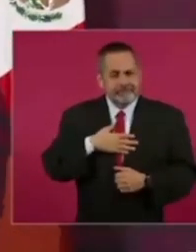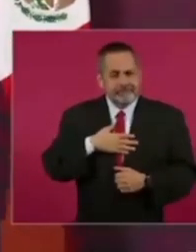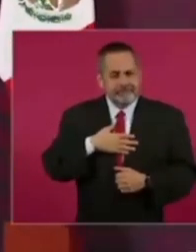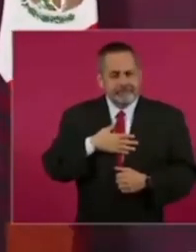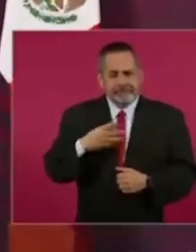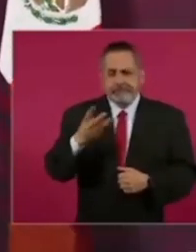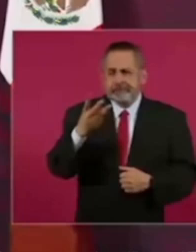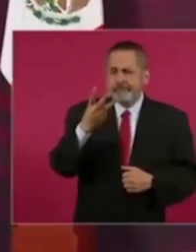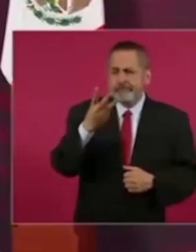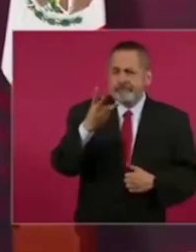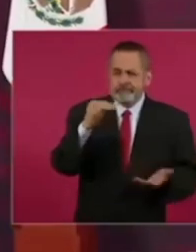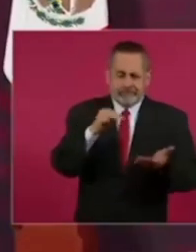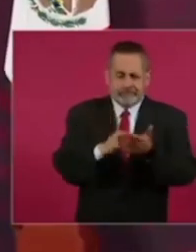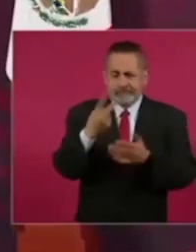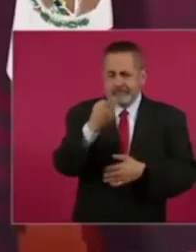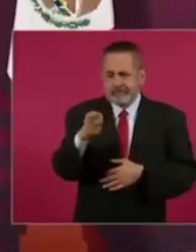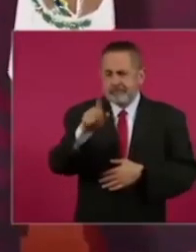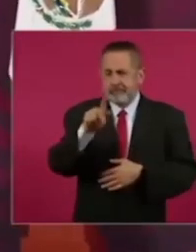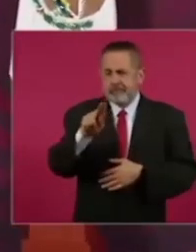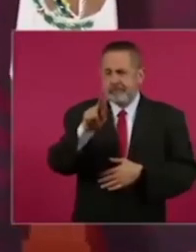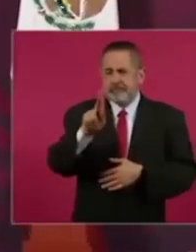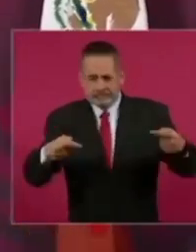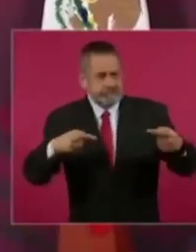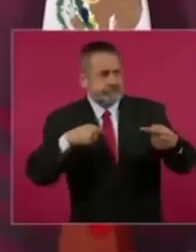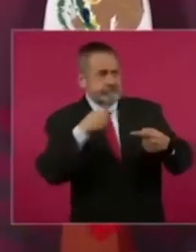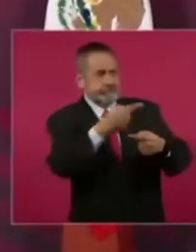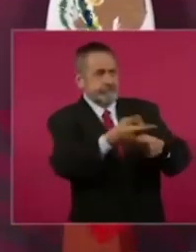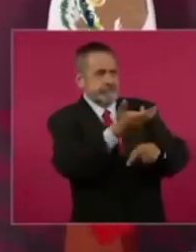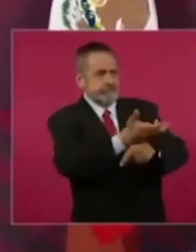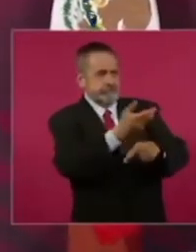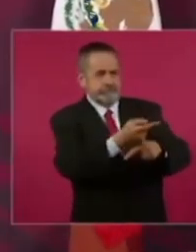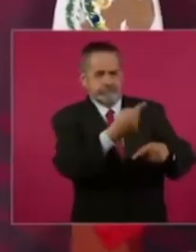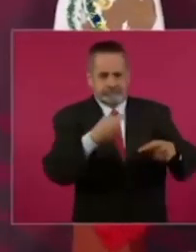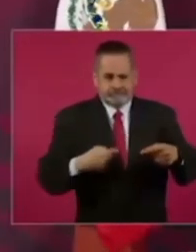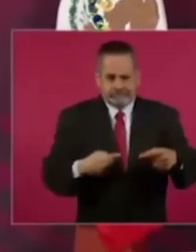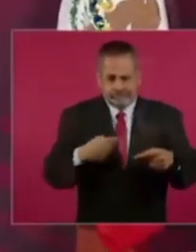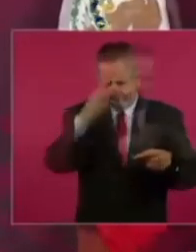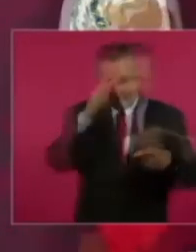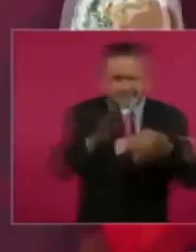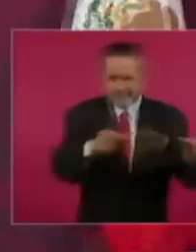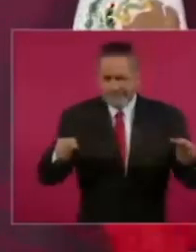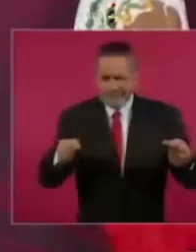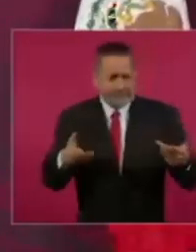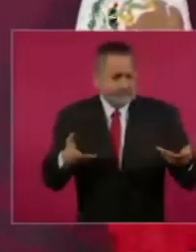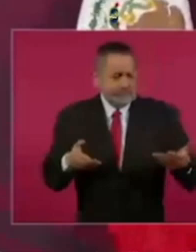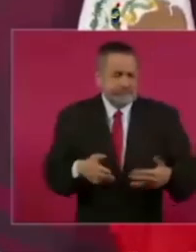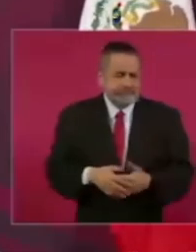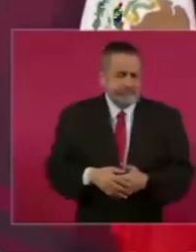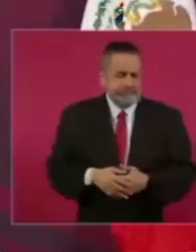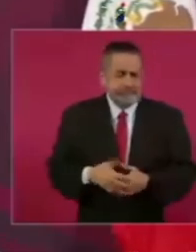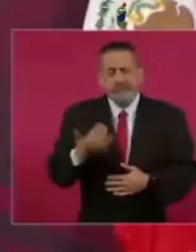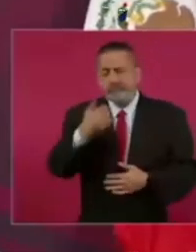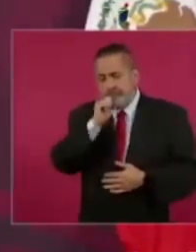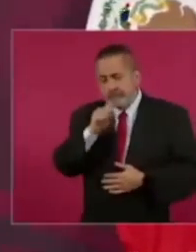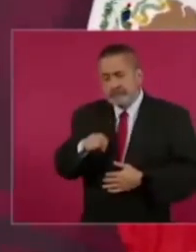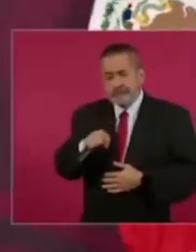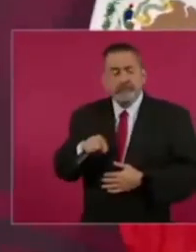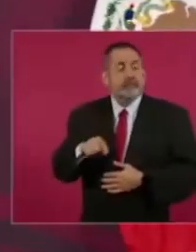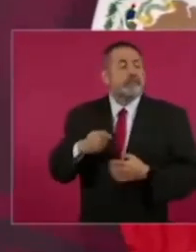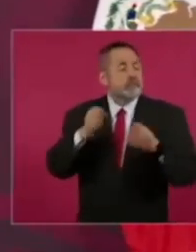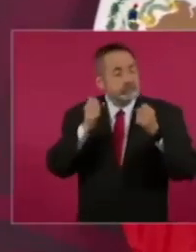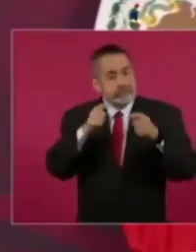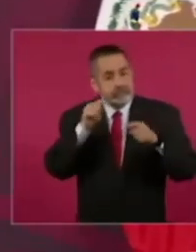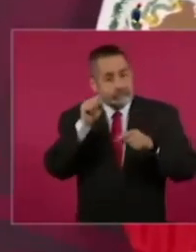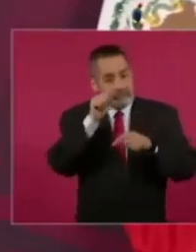3.180 kilómetros de frontera por geopolítica, pero además viven, trabajan